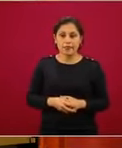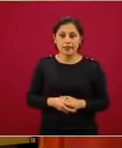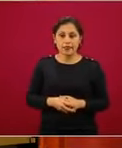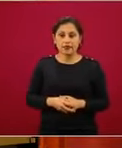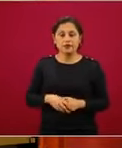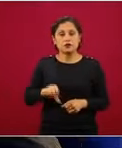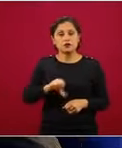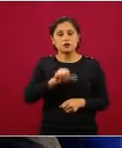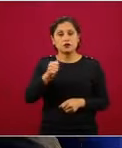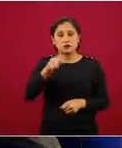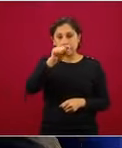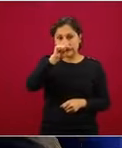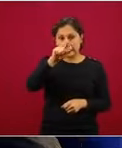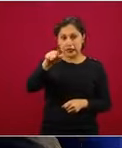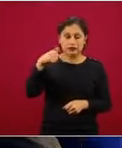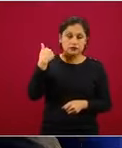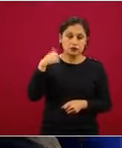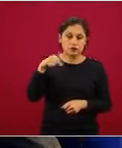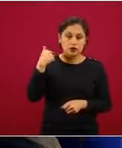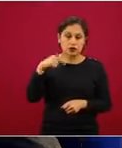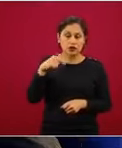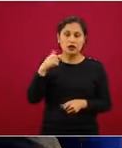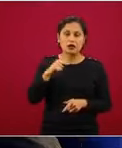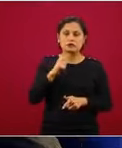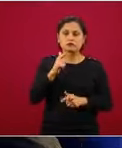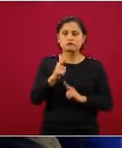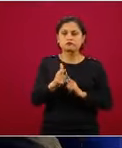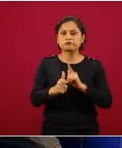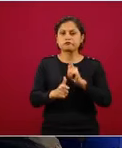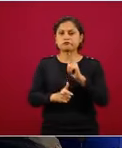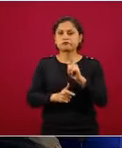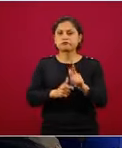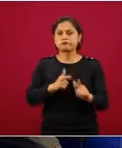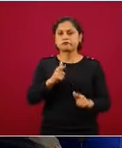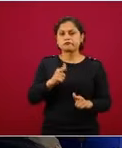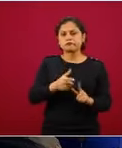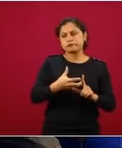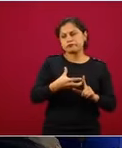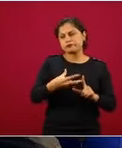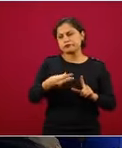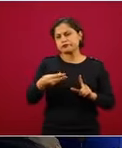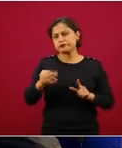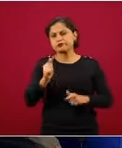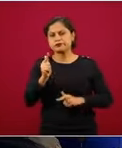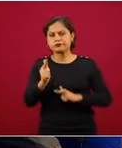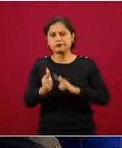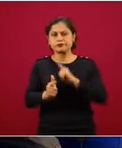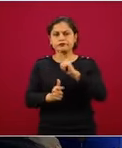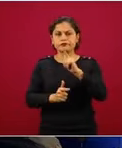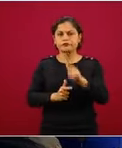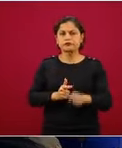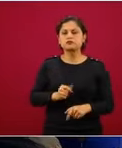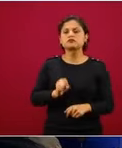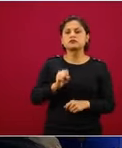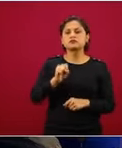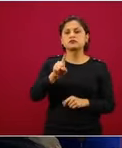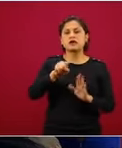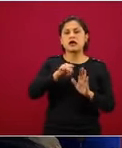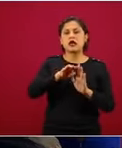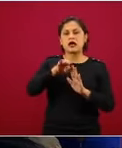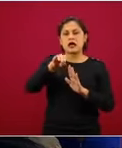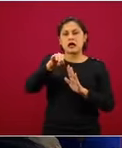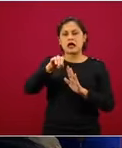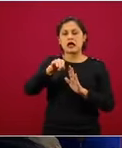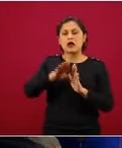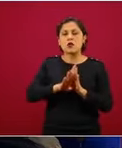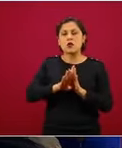Guadalajara, Jalisco, se encuentra en un lento proceder de la epidemia, ha tenido ciertamente una tendencia creciente,